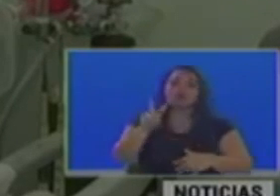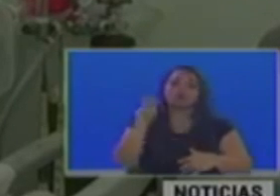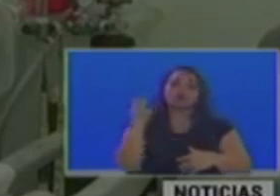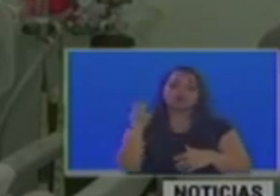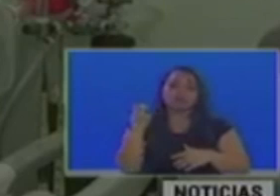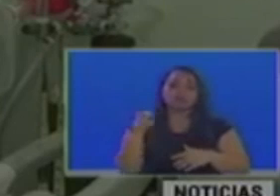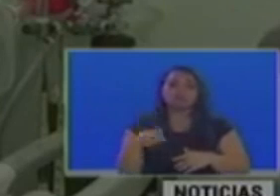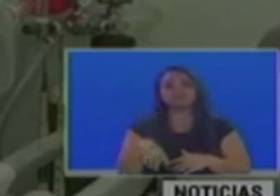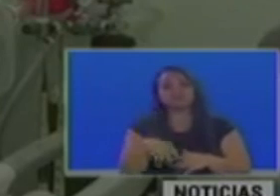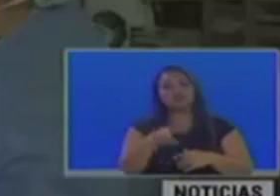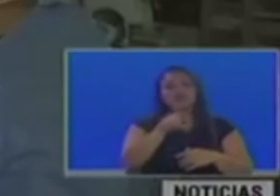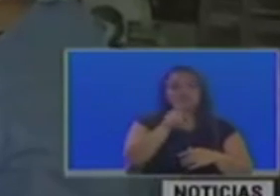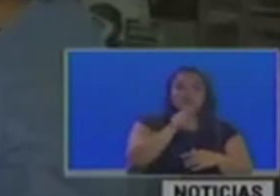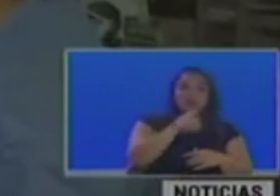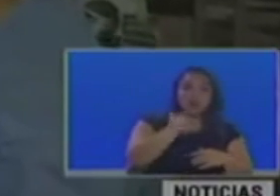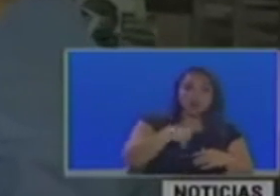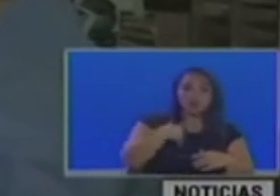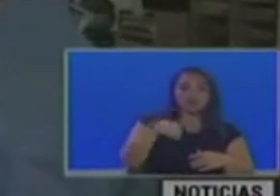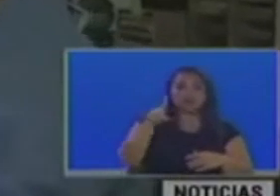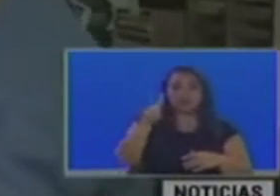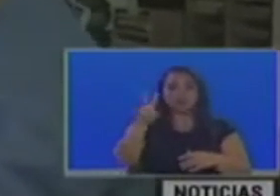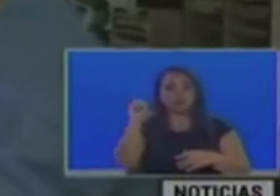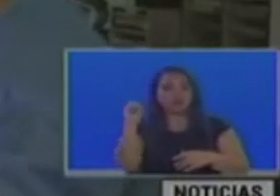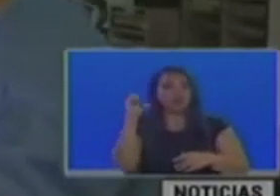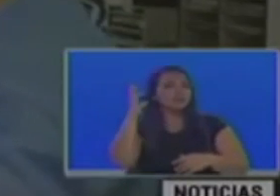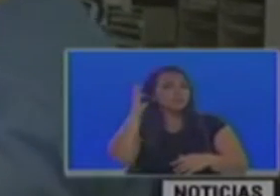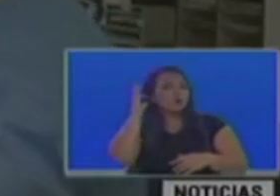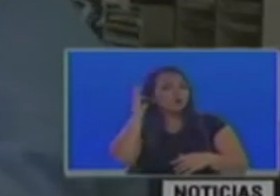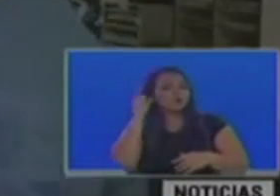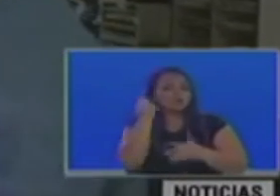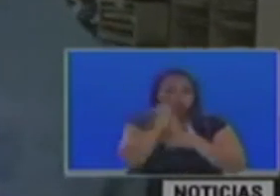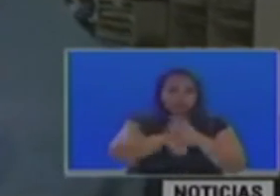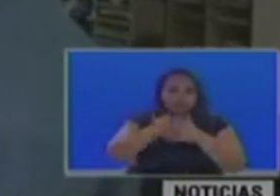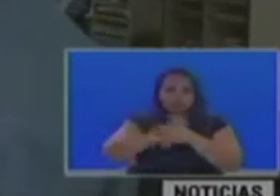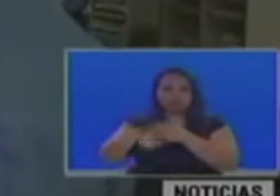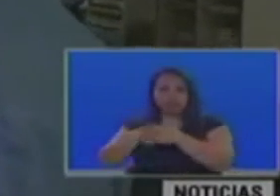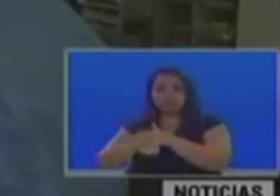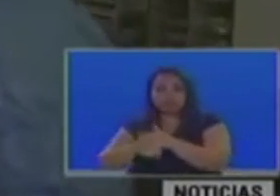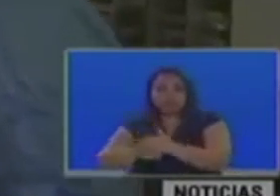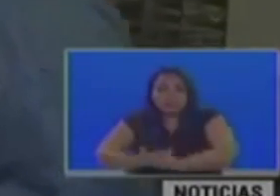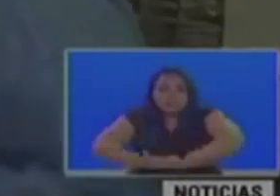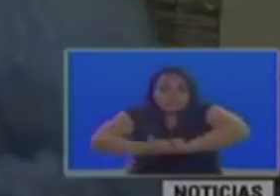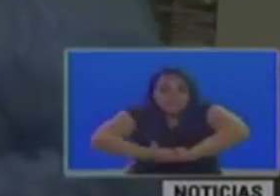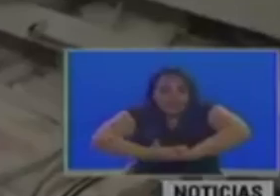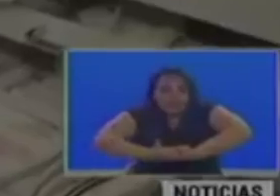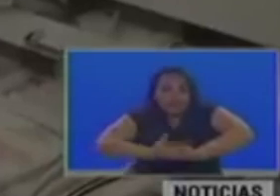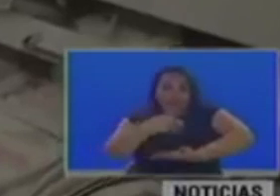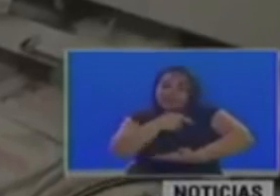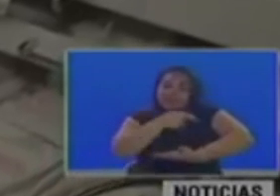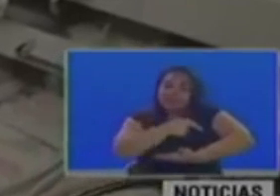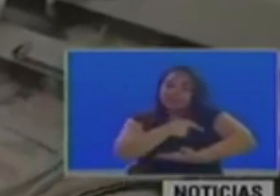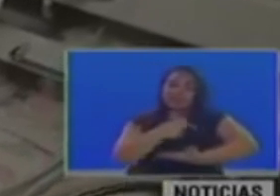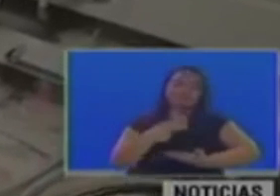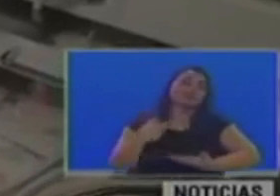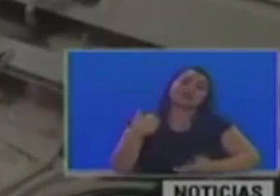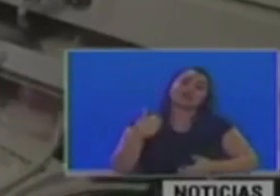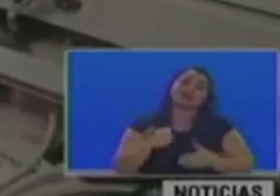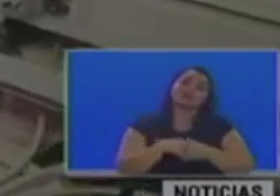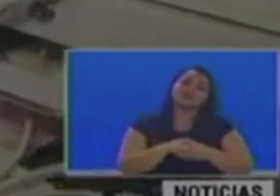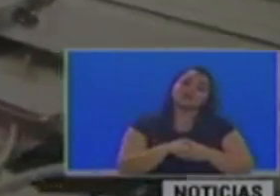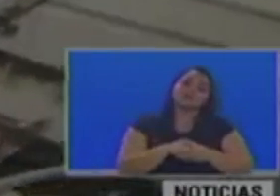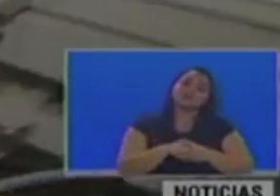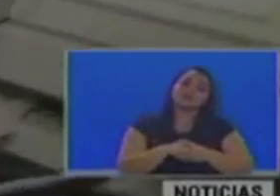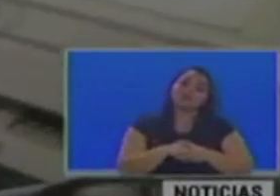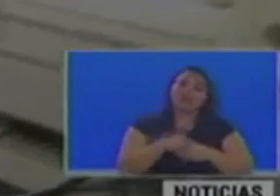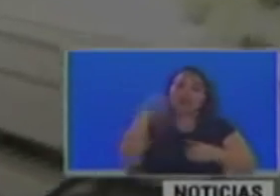masculinos y 120 femeninos. Puérperas, o sea, pacientes que han nacido, que han tenido su bebé y que como no tienen patología, la hemos enviado a